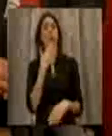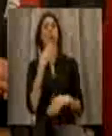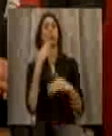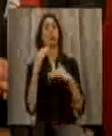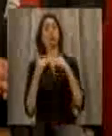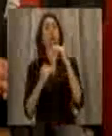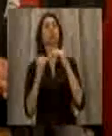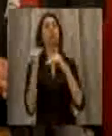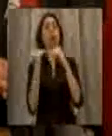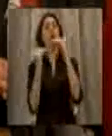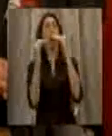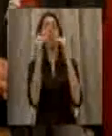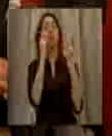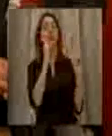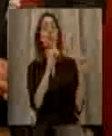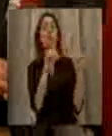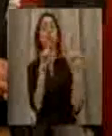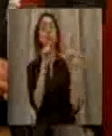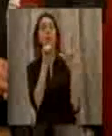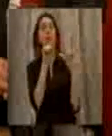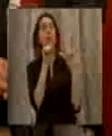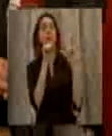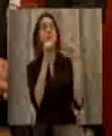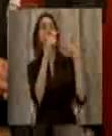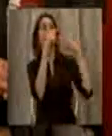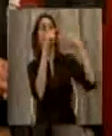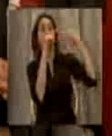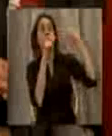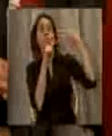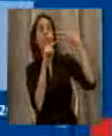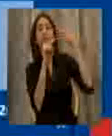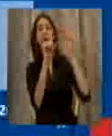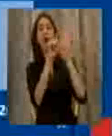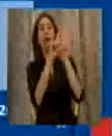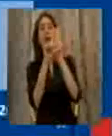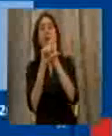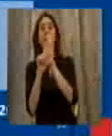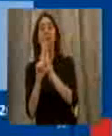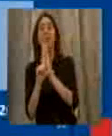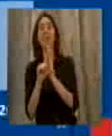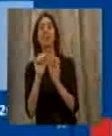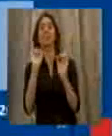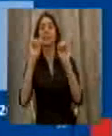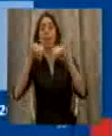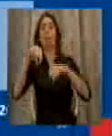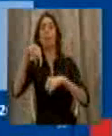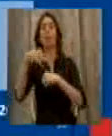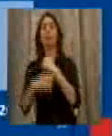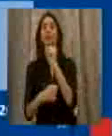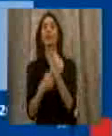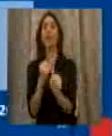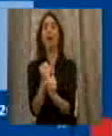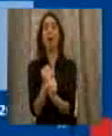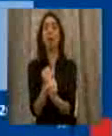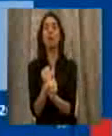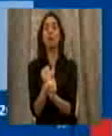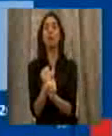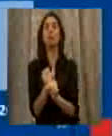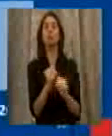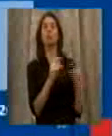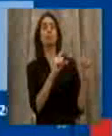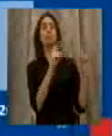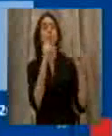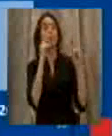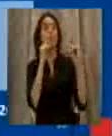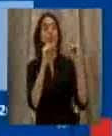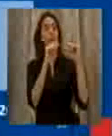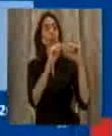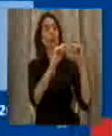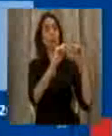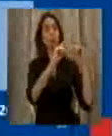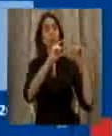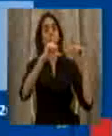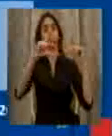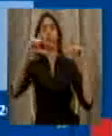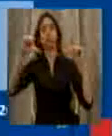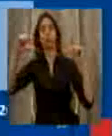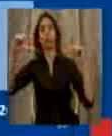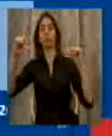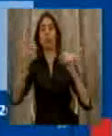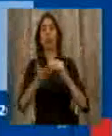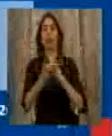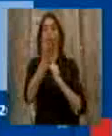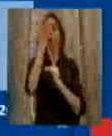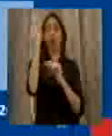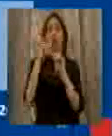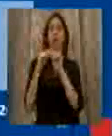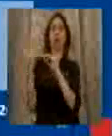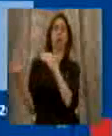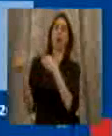están algunas de las legislaciones aprobadas durante este año y quisiera recalcar de nuevo en el gráfico una demanda